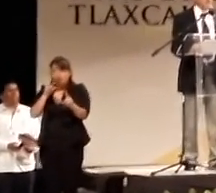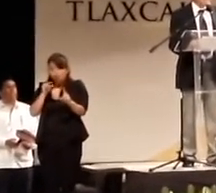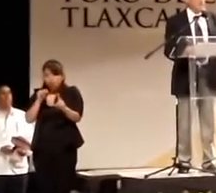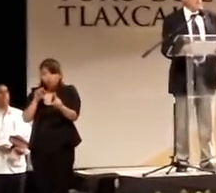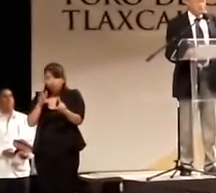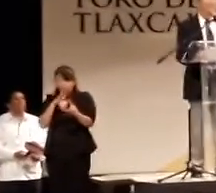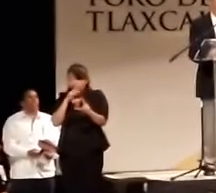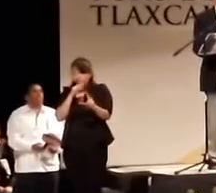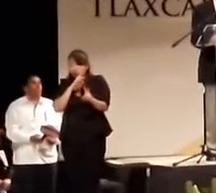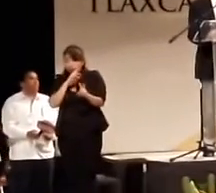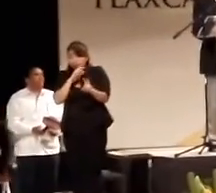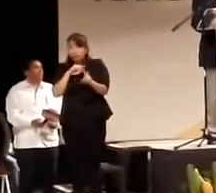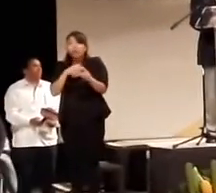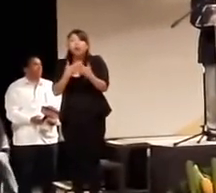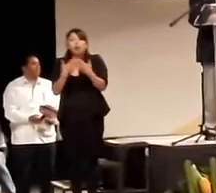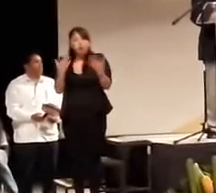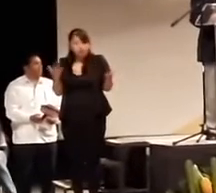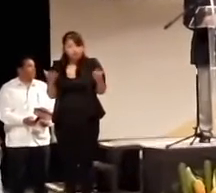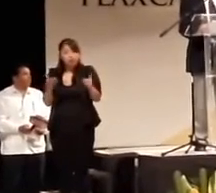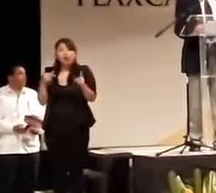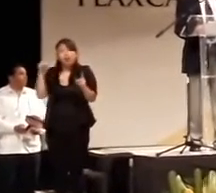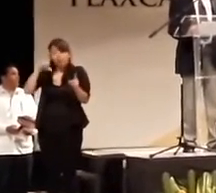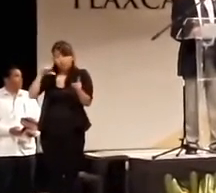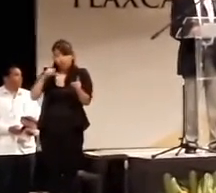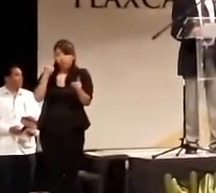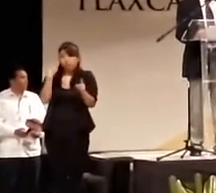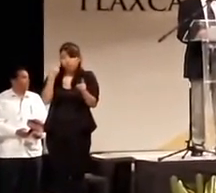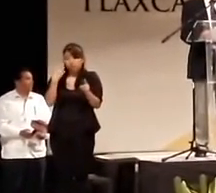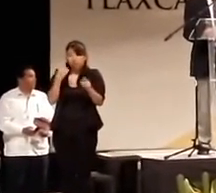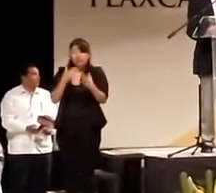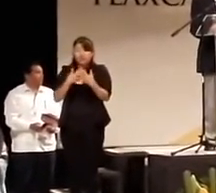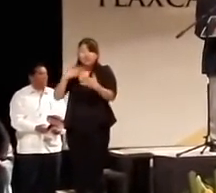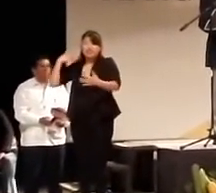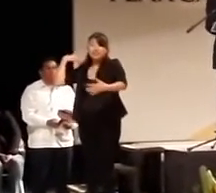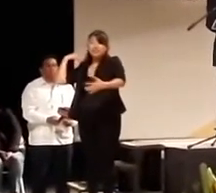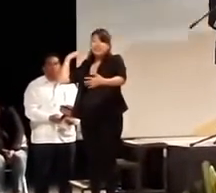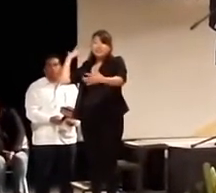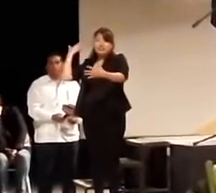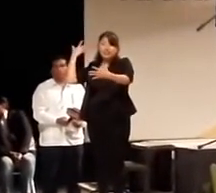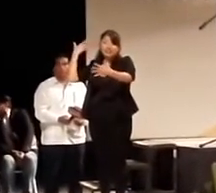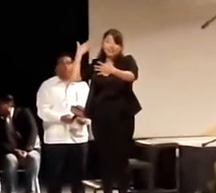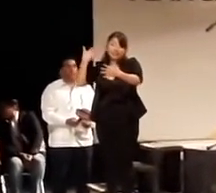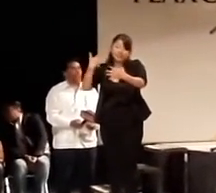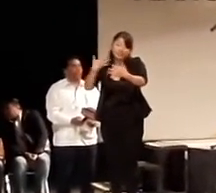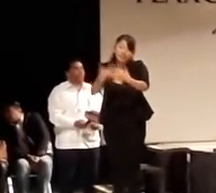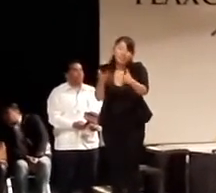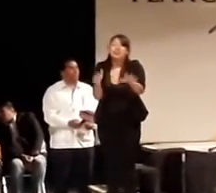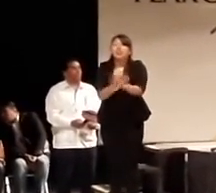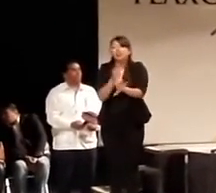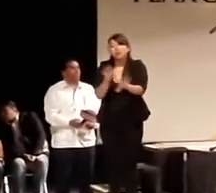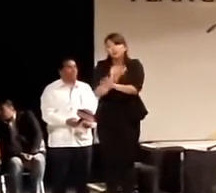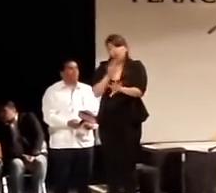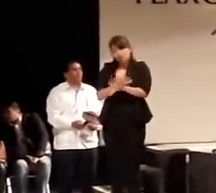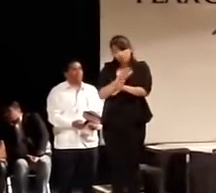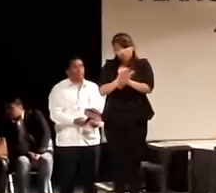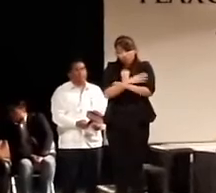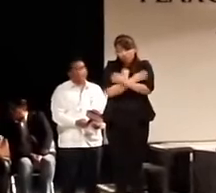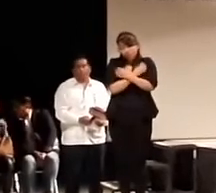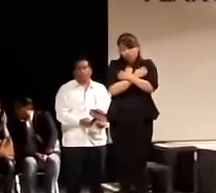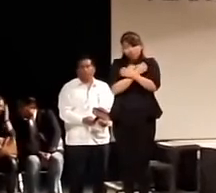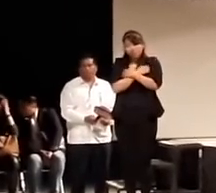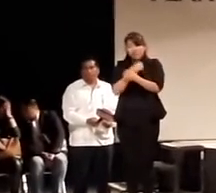sino precisamente por el contrario, porque en los últimos años ha sufrido todo tipo de cambios, ha recibido una